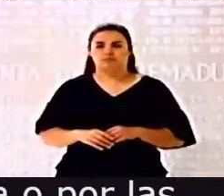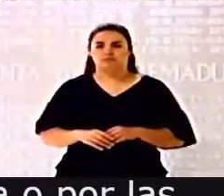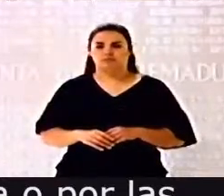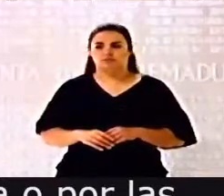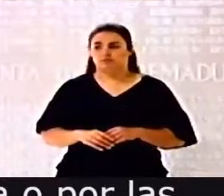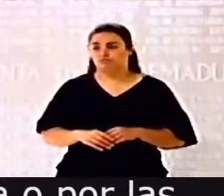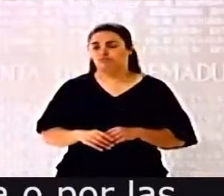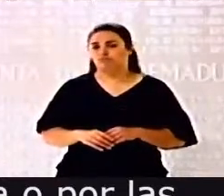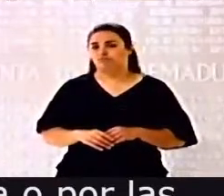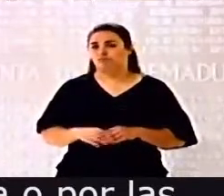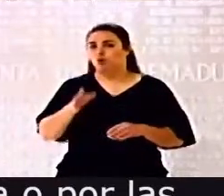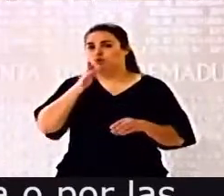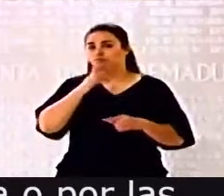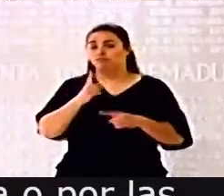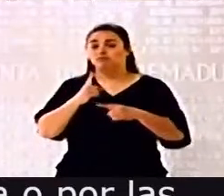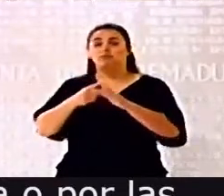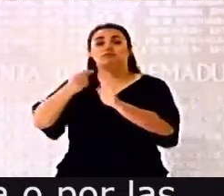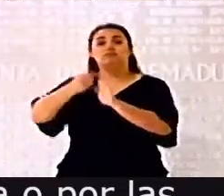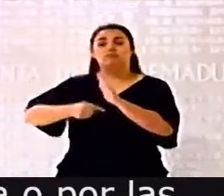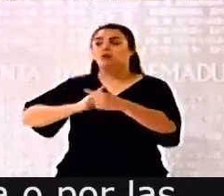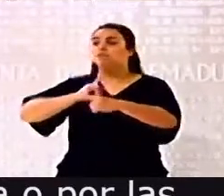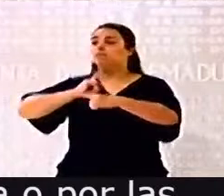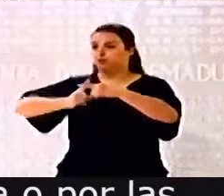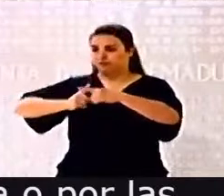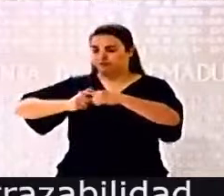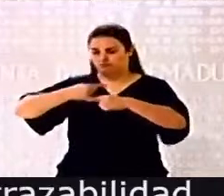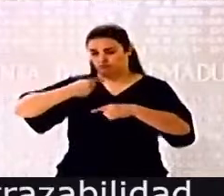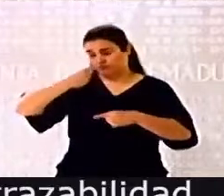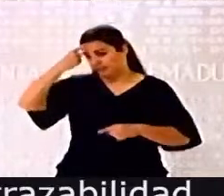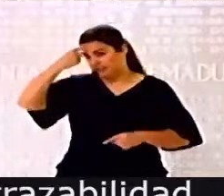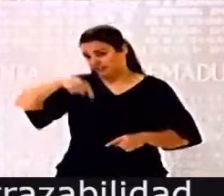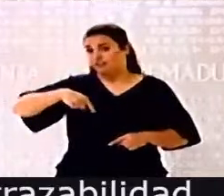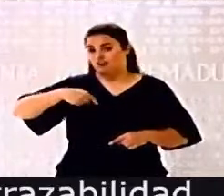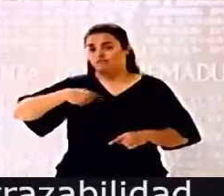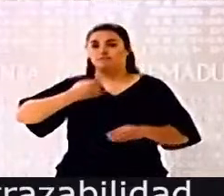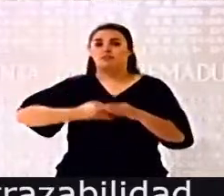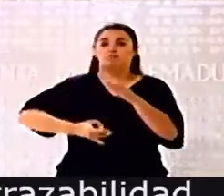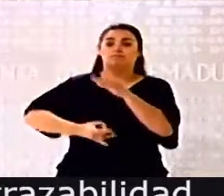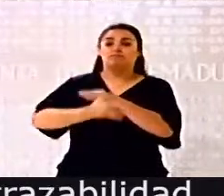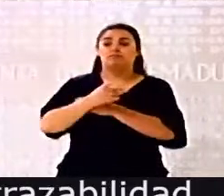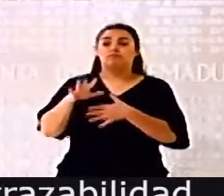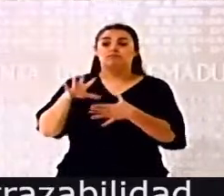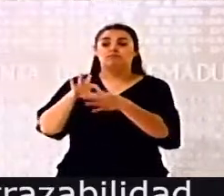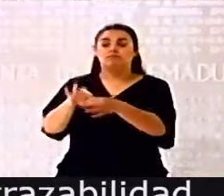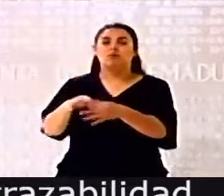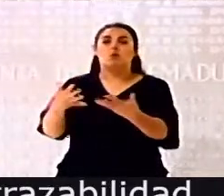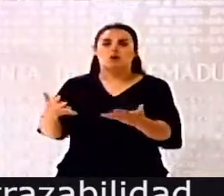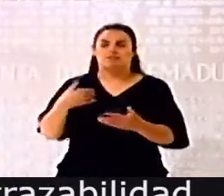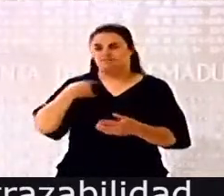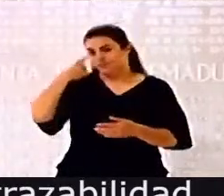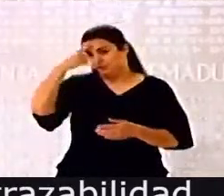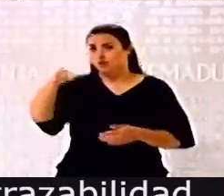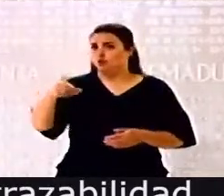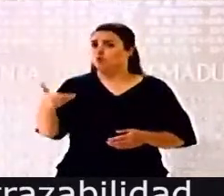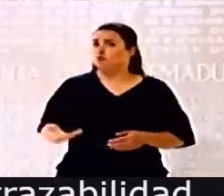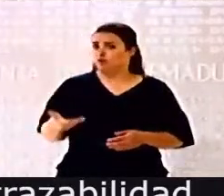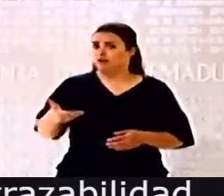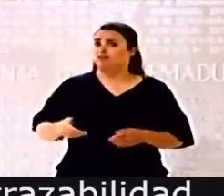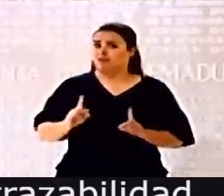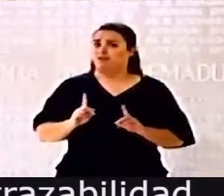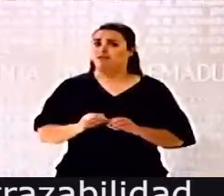con trazabilidad positiva, quiere decir, sabemos cuál es el origen de ese caso, y esto es muy importante,